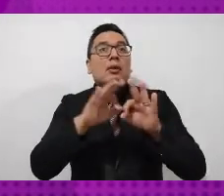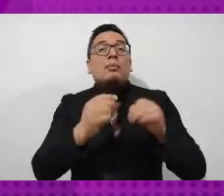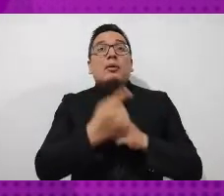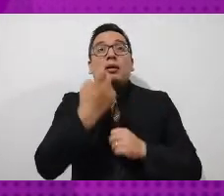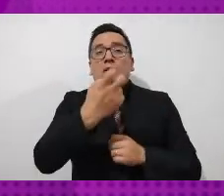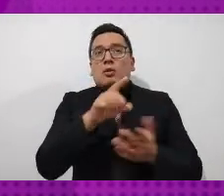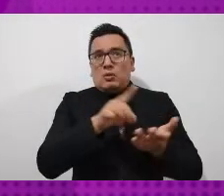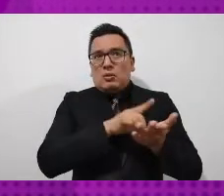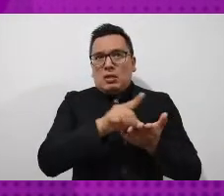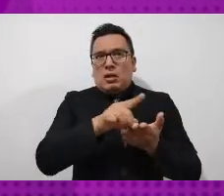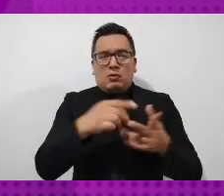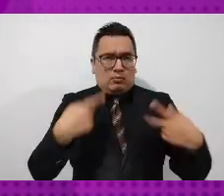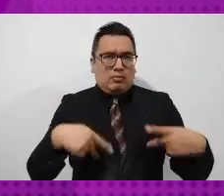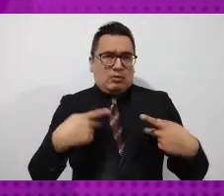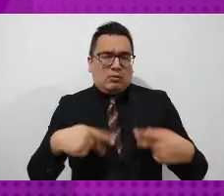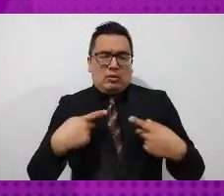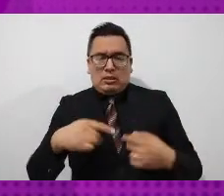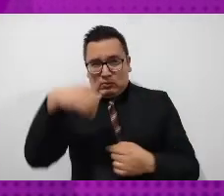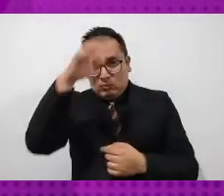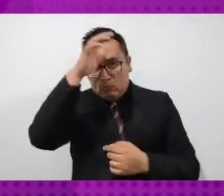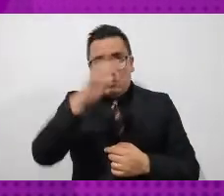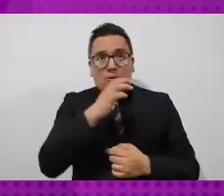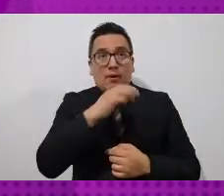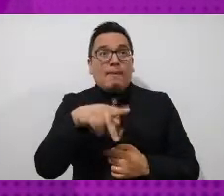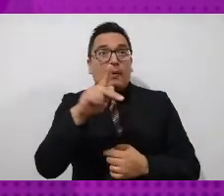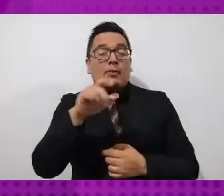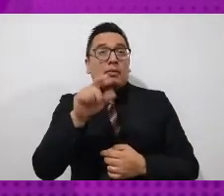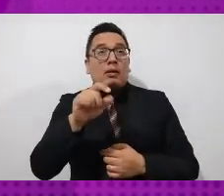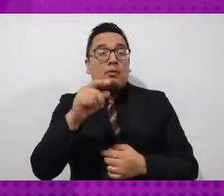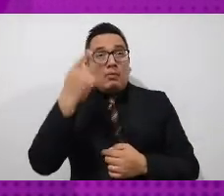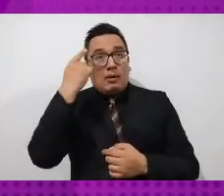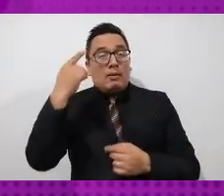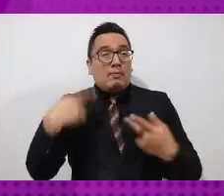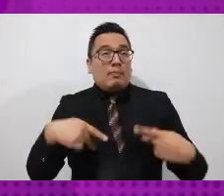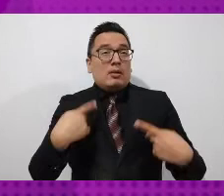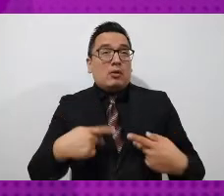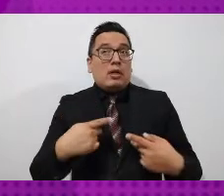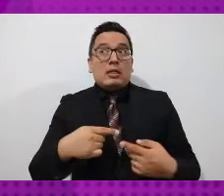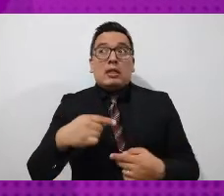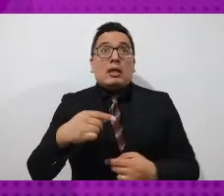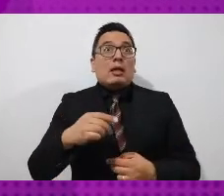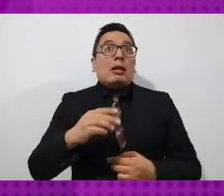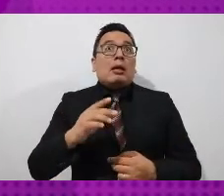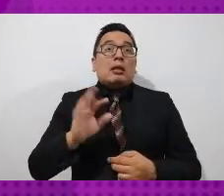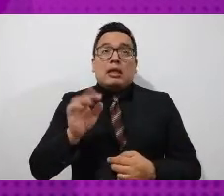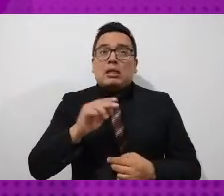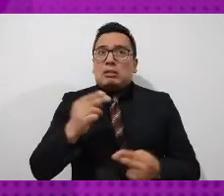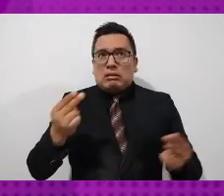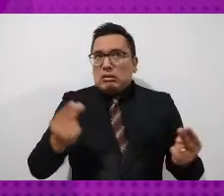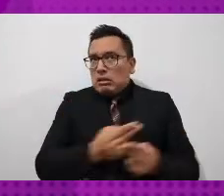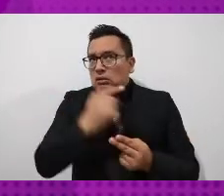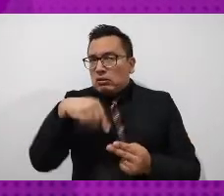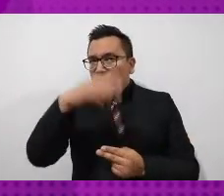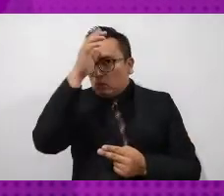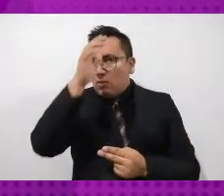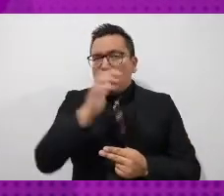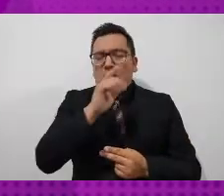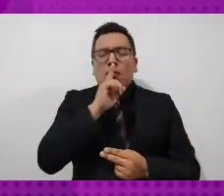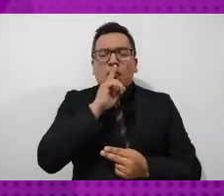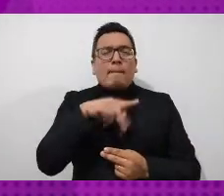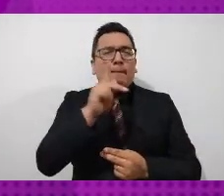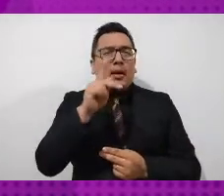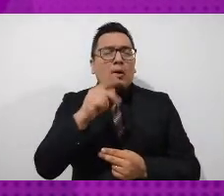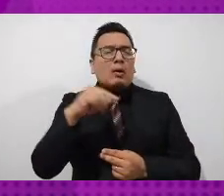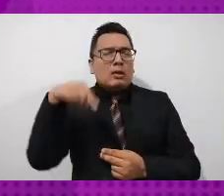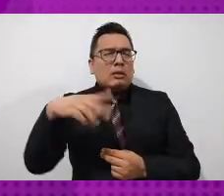de la ciudadanía coahuilense, también es de aquellos habitantes del Estado que sin ser ciudadanas